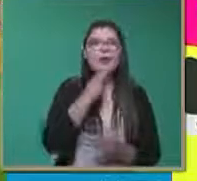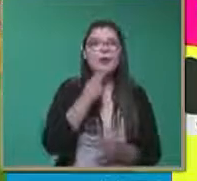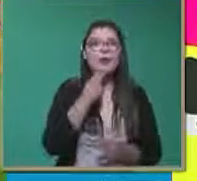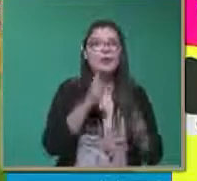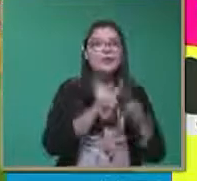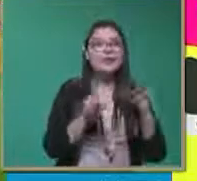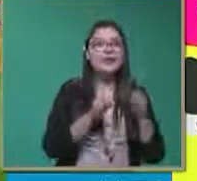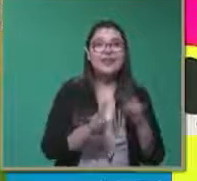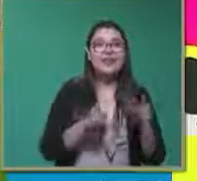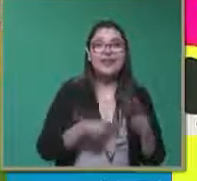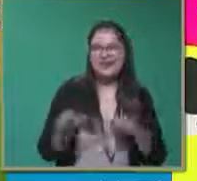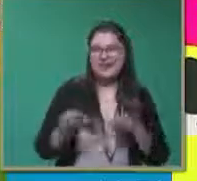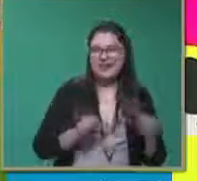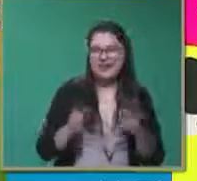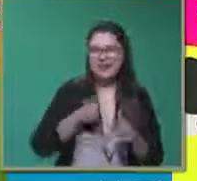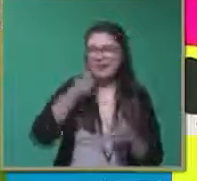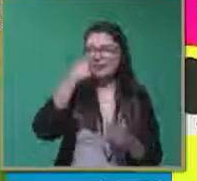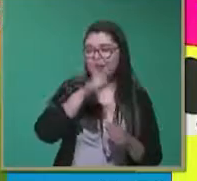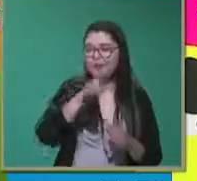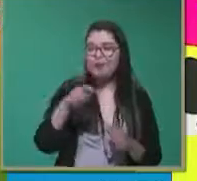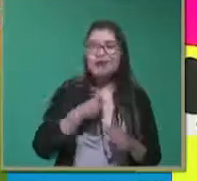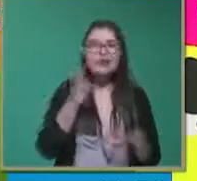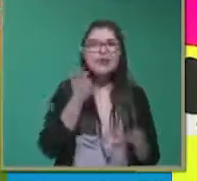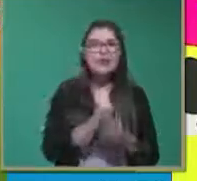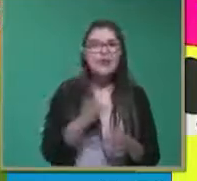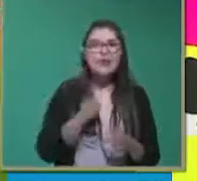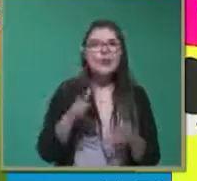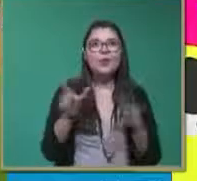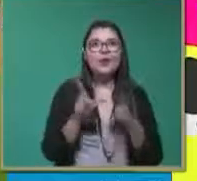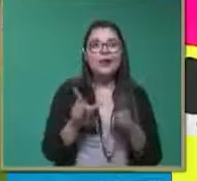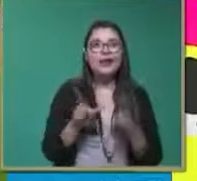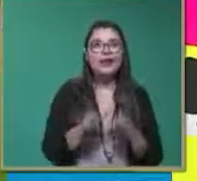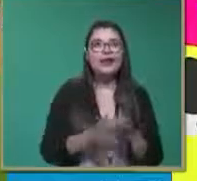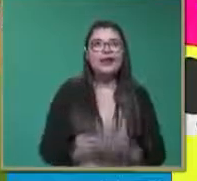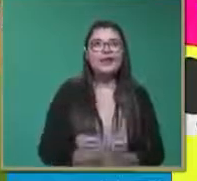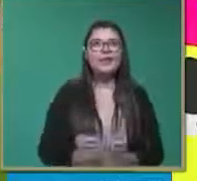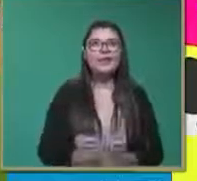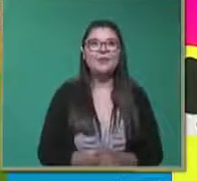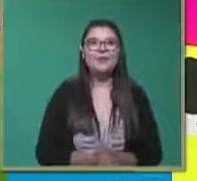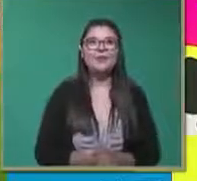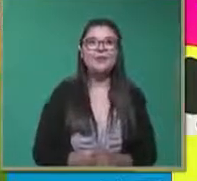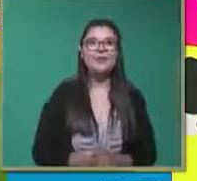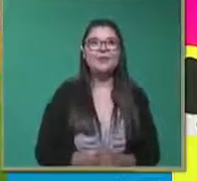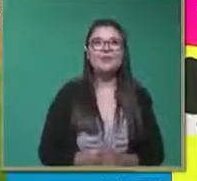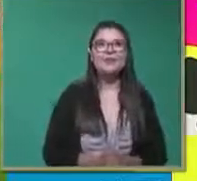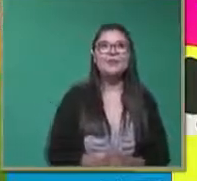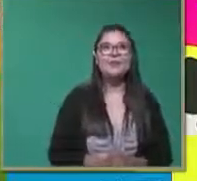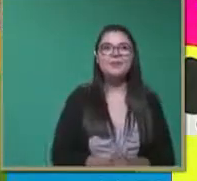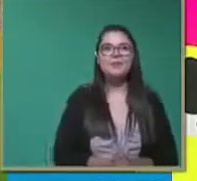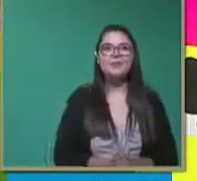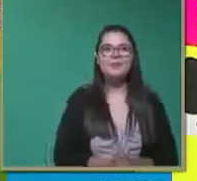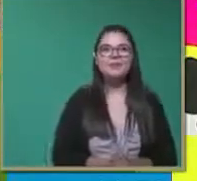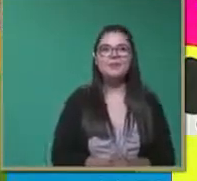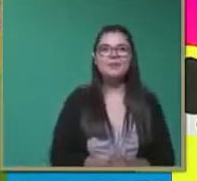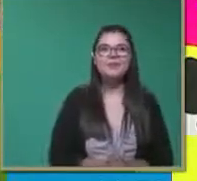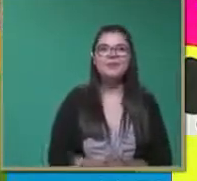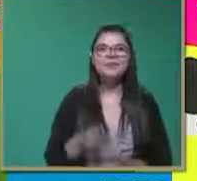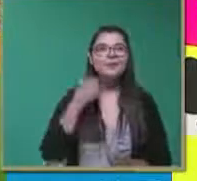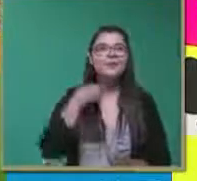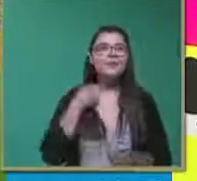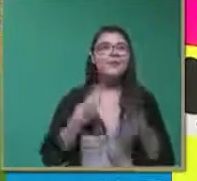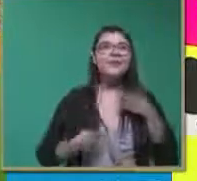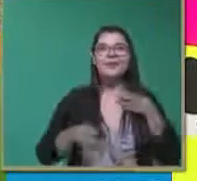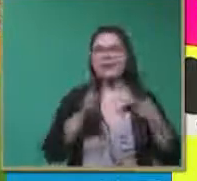letras. Sí, aquí tenemos laberintos, también el truco que después se lo haré, el juego del cuadro del mago Bisbal, conejos,